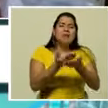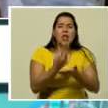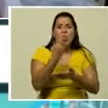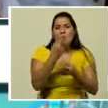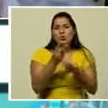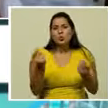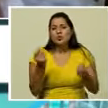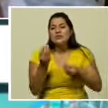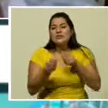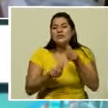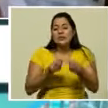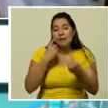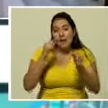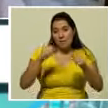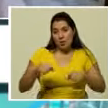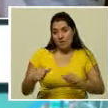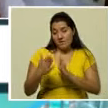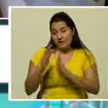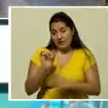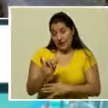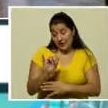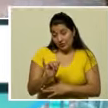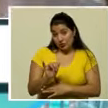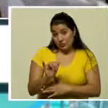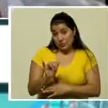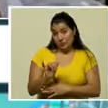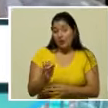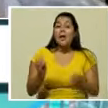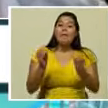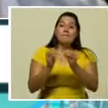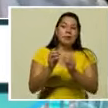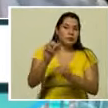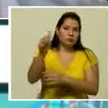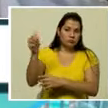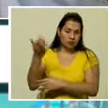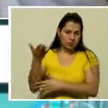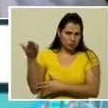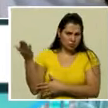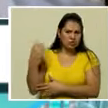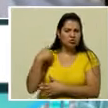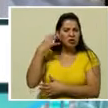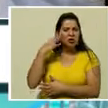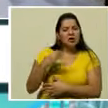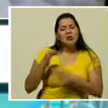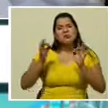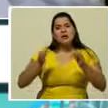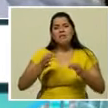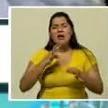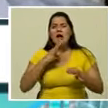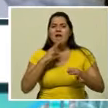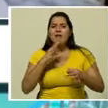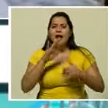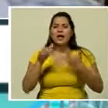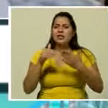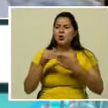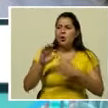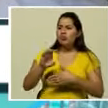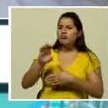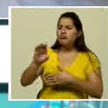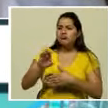de cómo se va a enfrentar esto, ¿verdad? Sumado a todo lo demás que dijo, ¿no? O sea, yo creo que está bien hablar de toda la inversión en